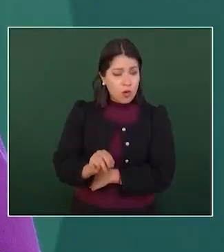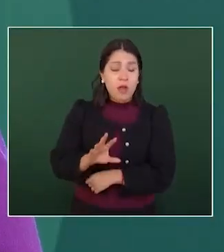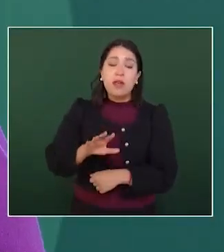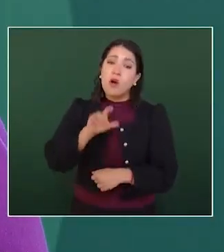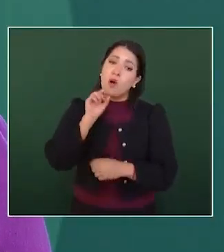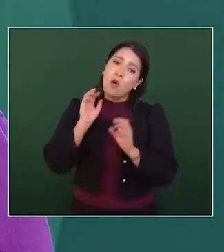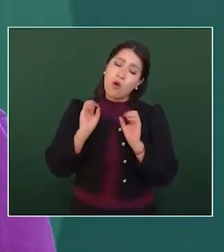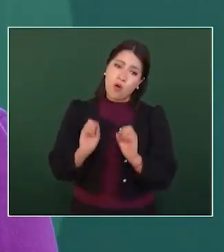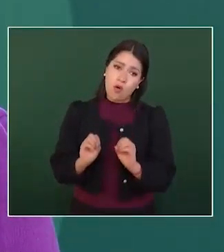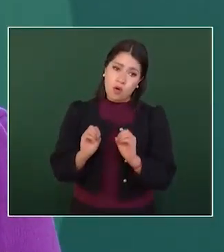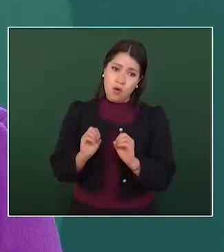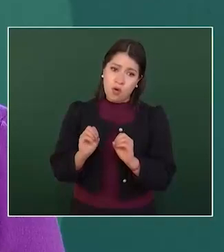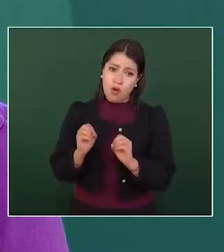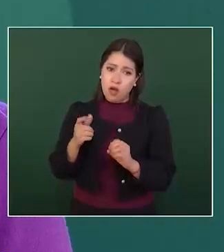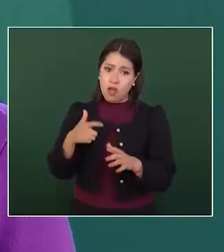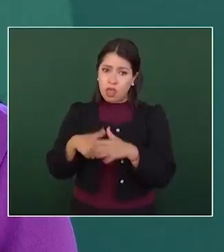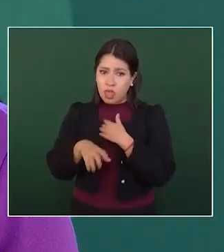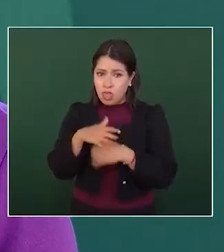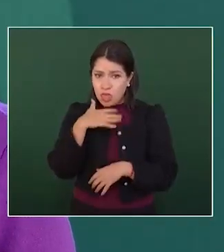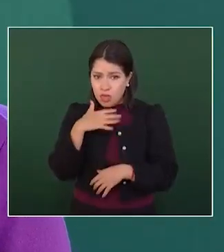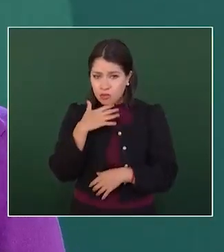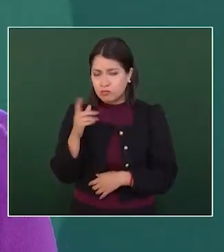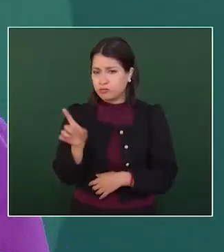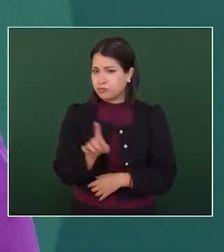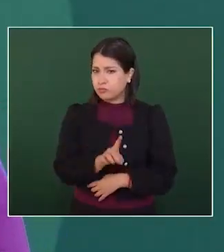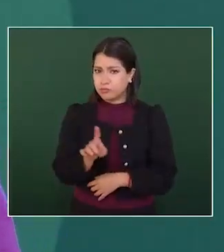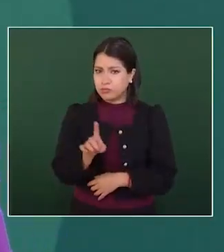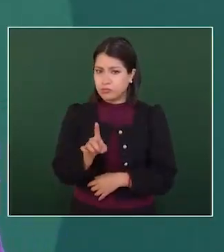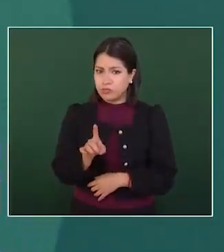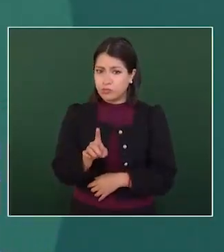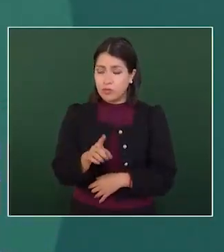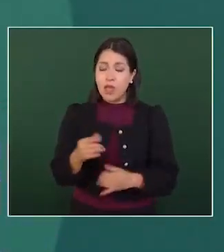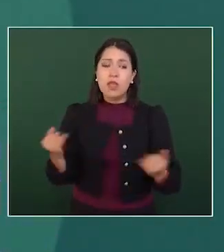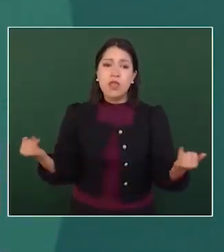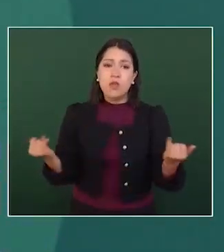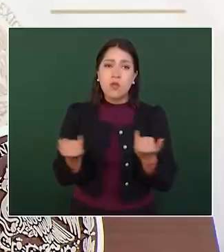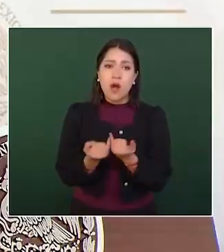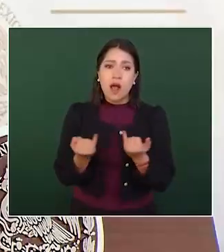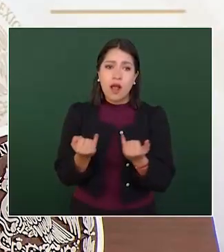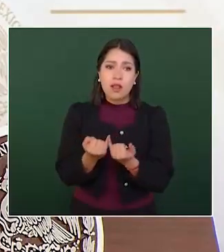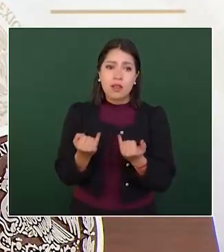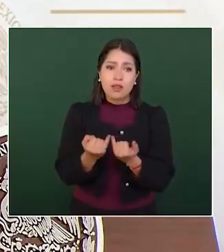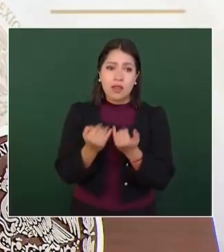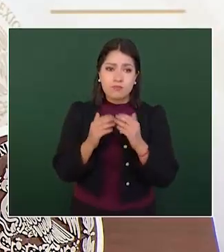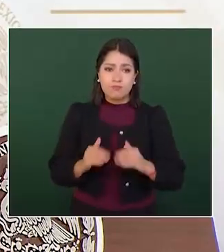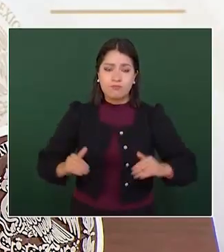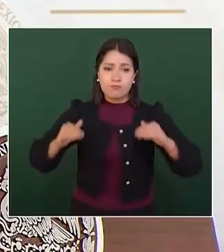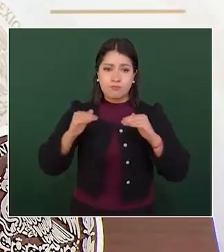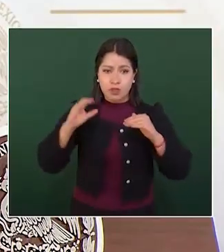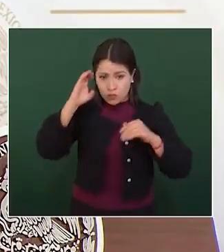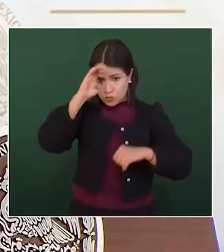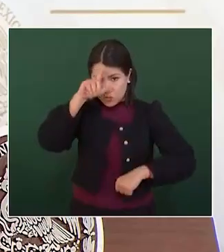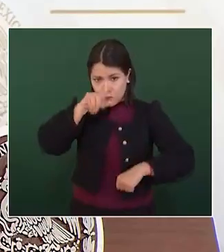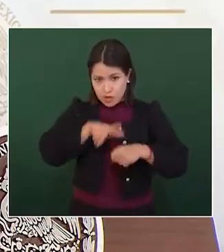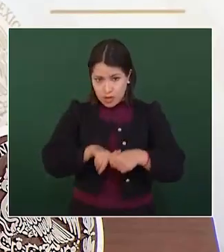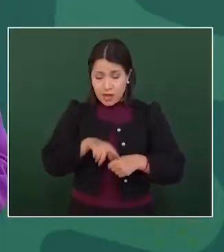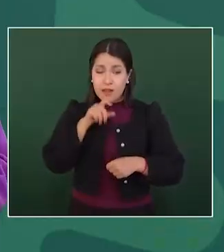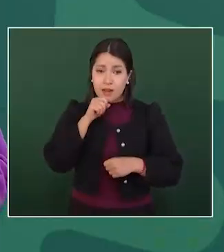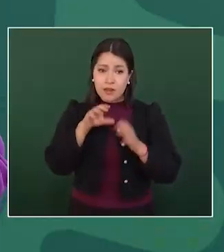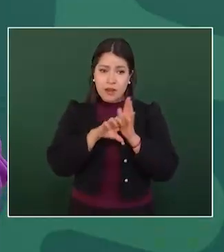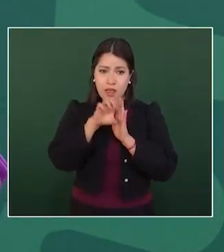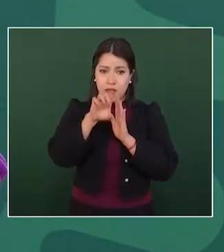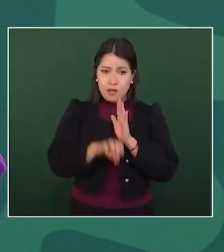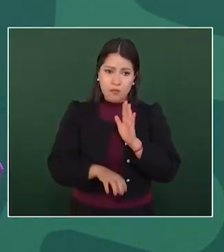no es corrupción. La igualdad en la cultura viene de lejos, basten los ejemplos de la